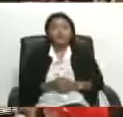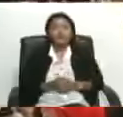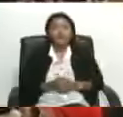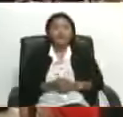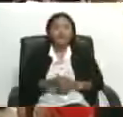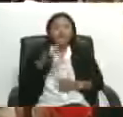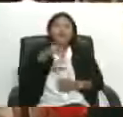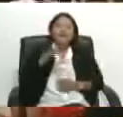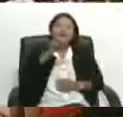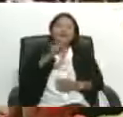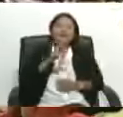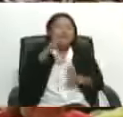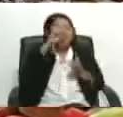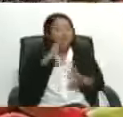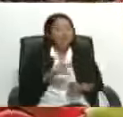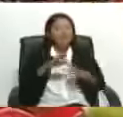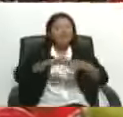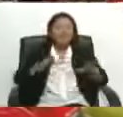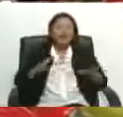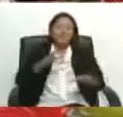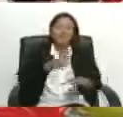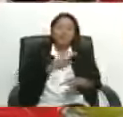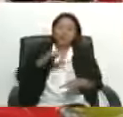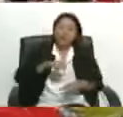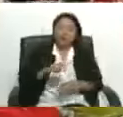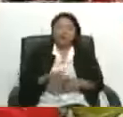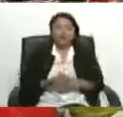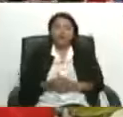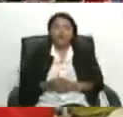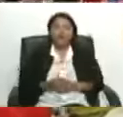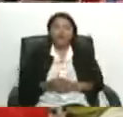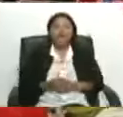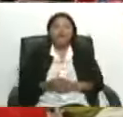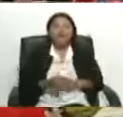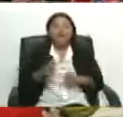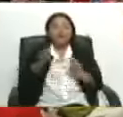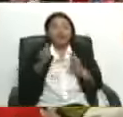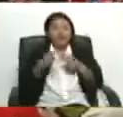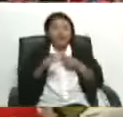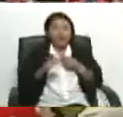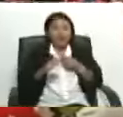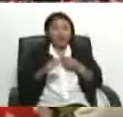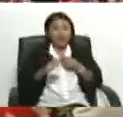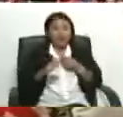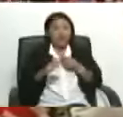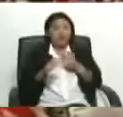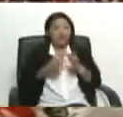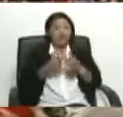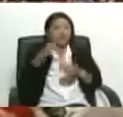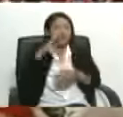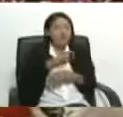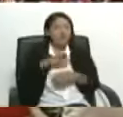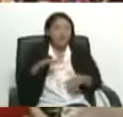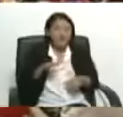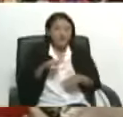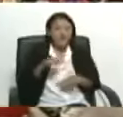respeta. Ya hubo algunos intentos y la Armada venezolana,